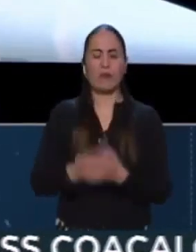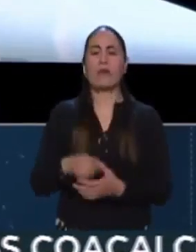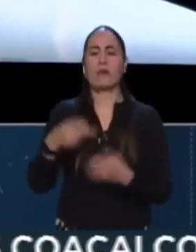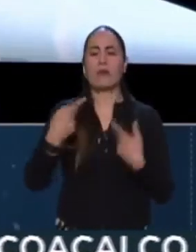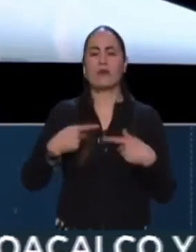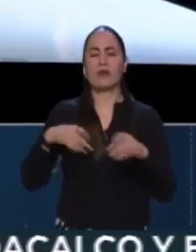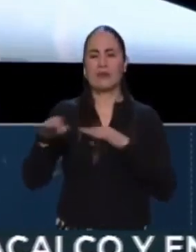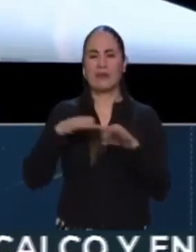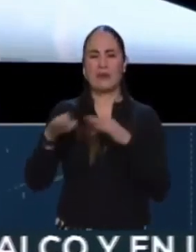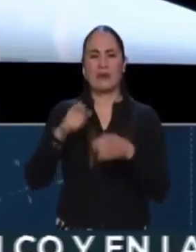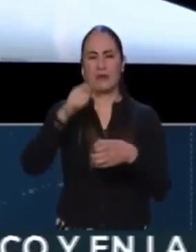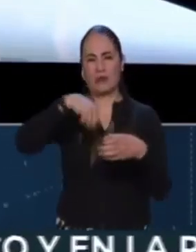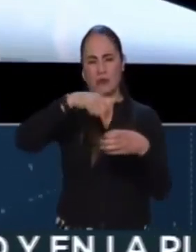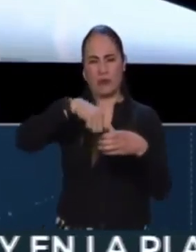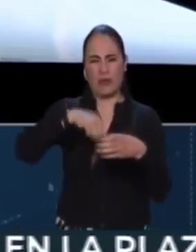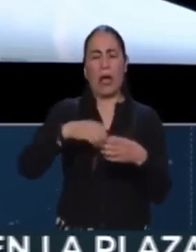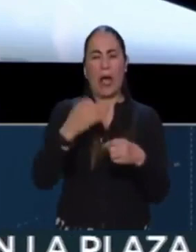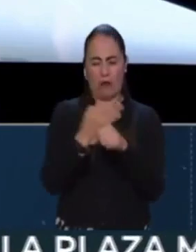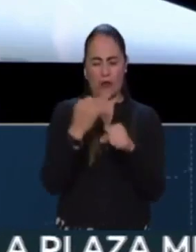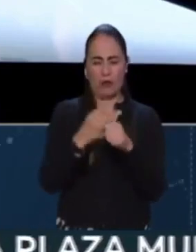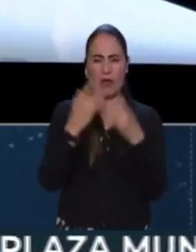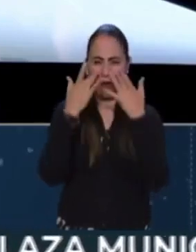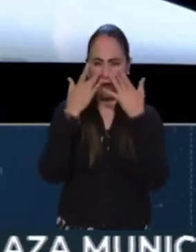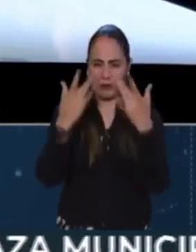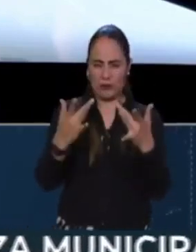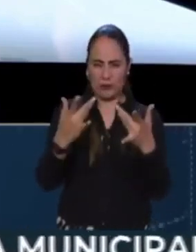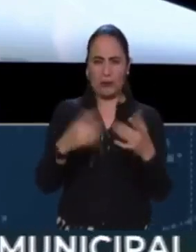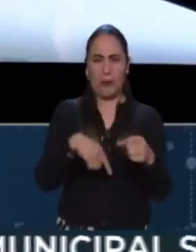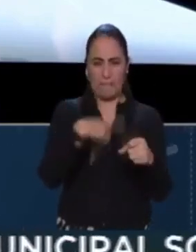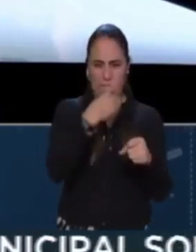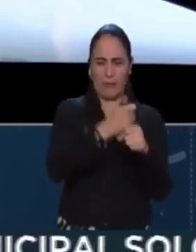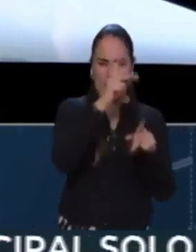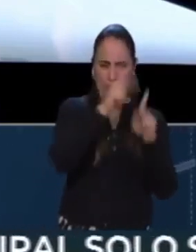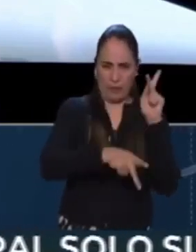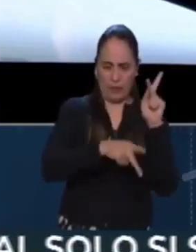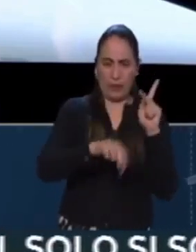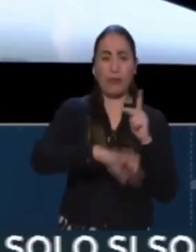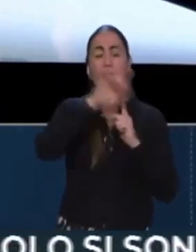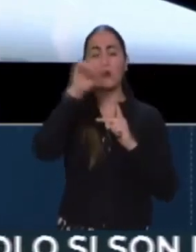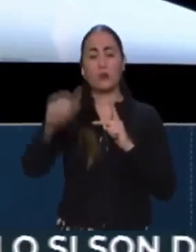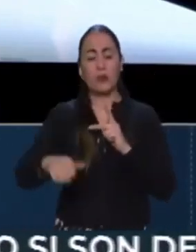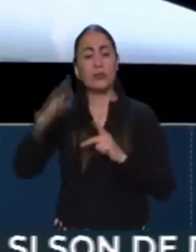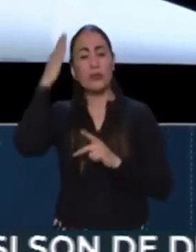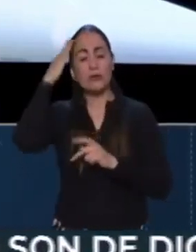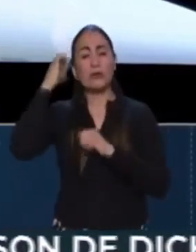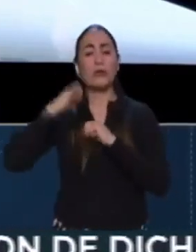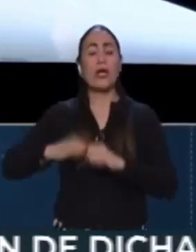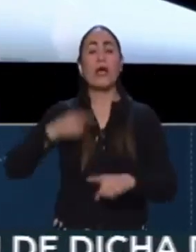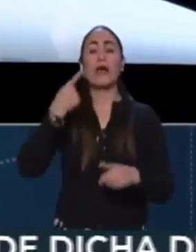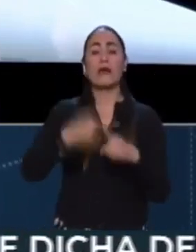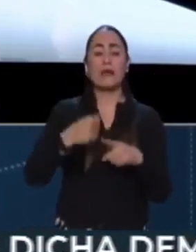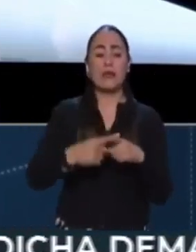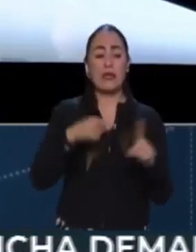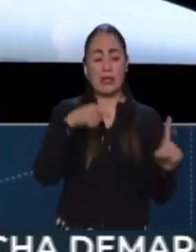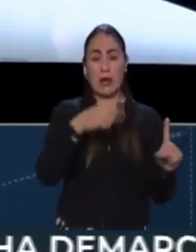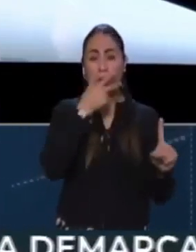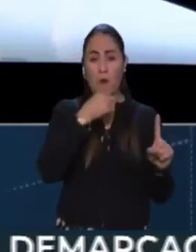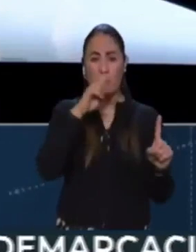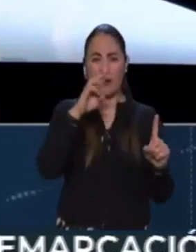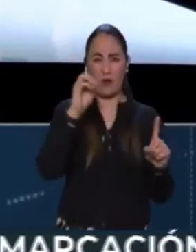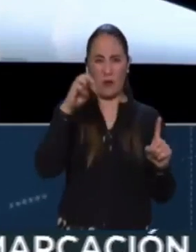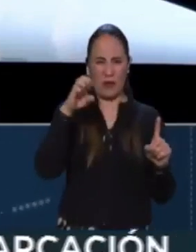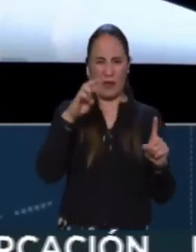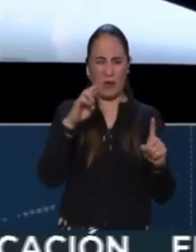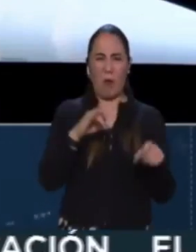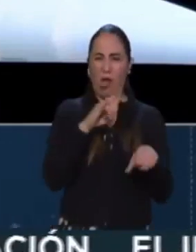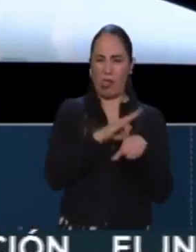Esta renuncia viene para ver quién lo sucede y quién queda al frente, si sigue siendo Romero Deschamps atrás del